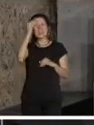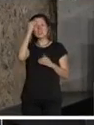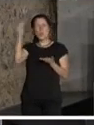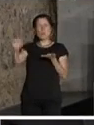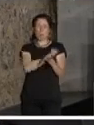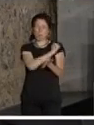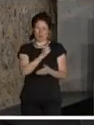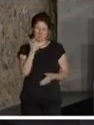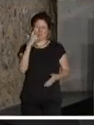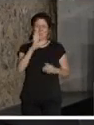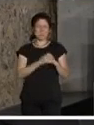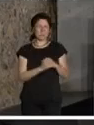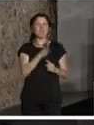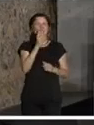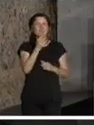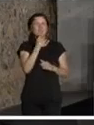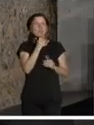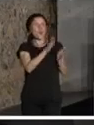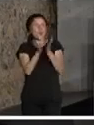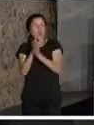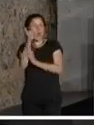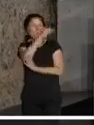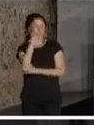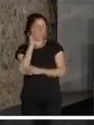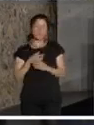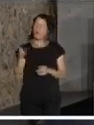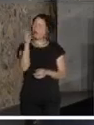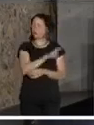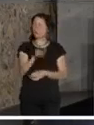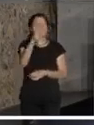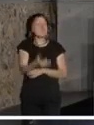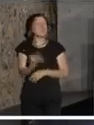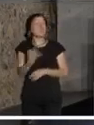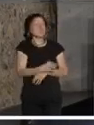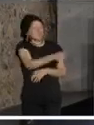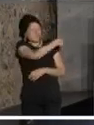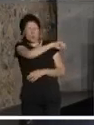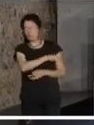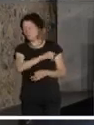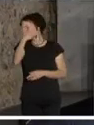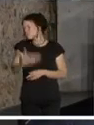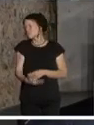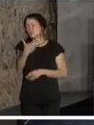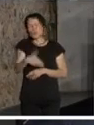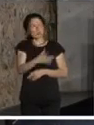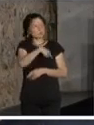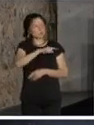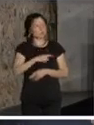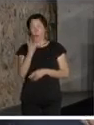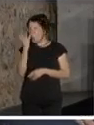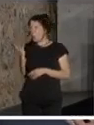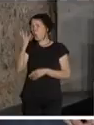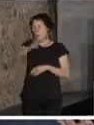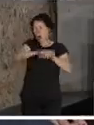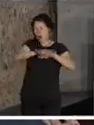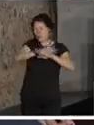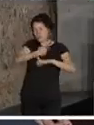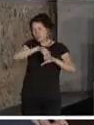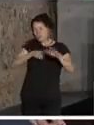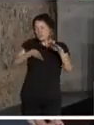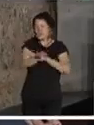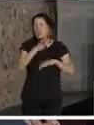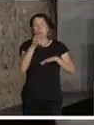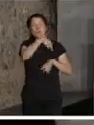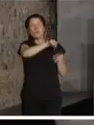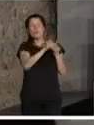enterrar la memoria por eso digo compañeros y vuelvo a repetirlo lo importante que soy y lo importante de estos cuatro años en el gobierno porque vosotros